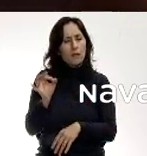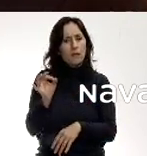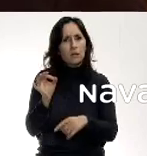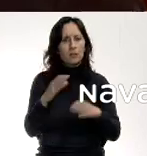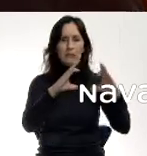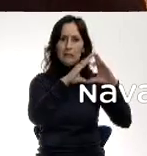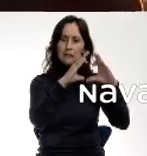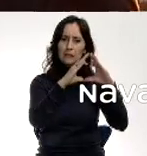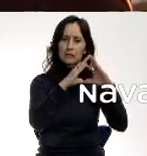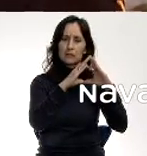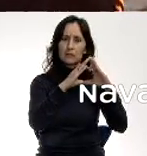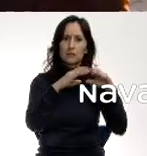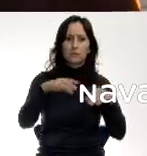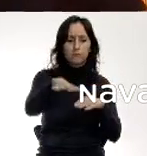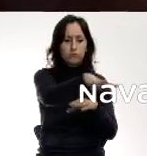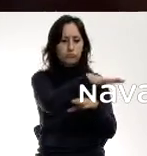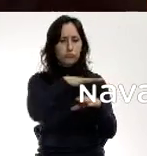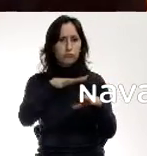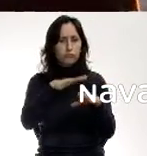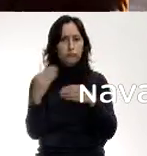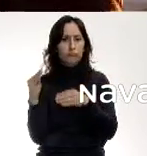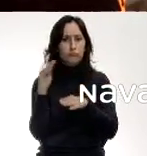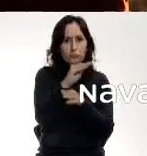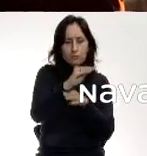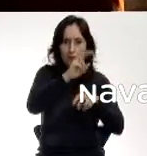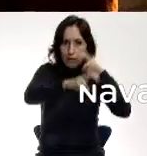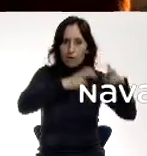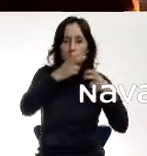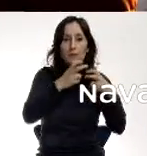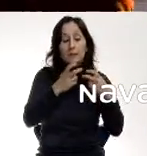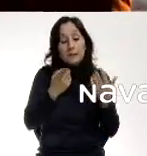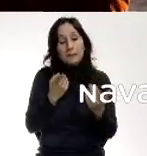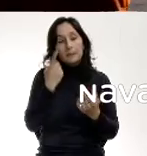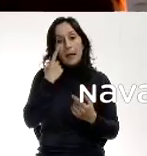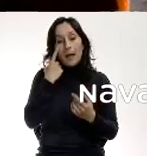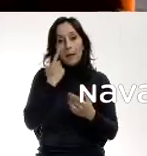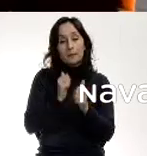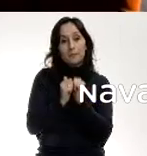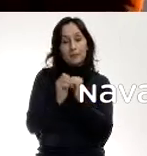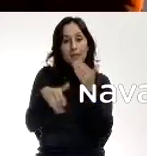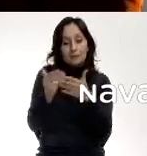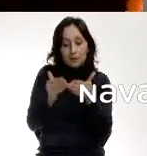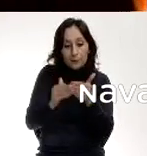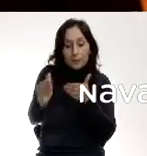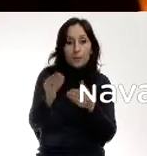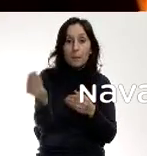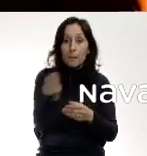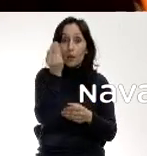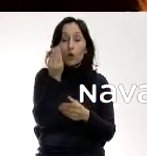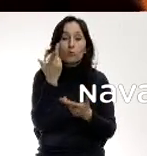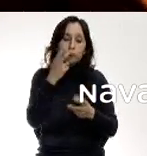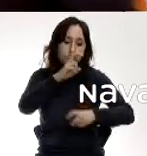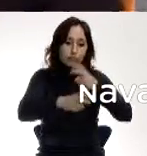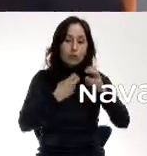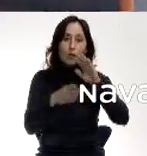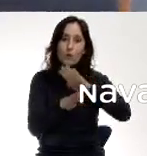la iglesia y el entorno de la iglesia. Pero bueno, esperemos que vengan tiempos mejores, que se pueda continuar haciendo obras y